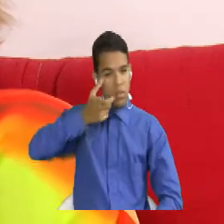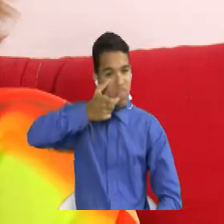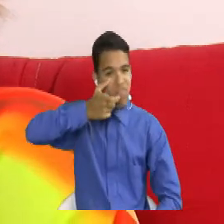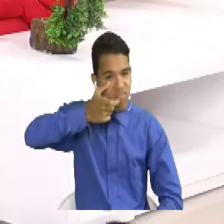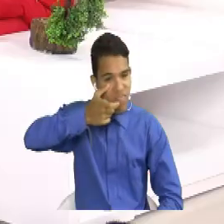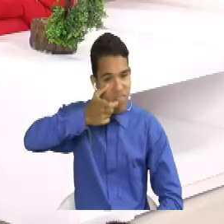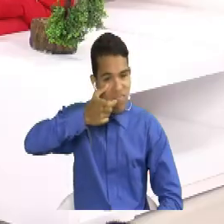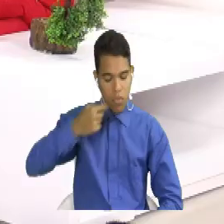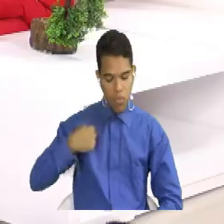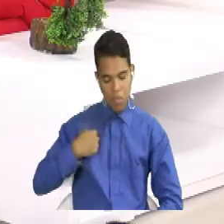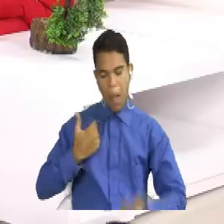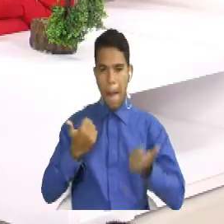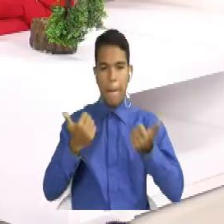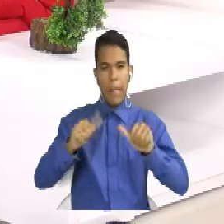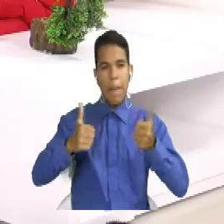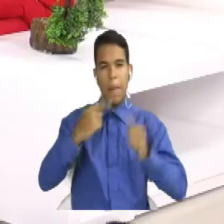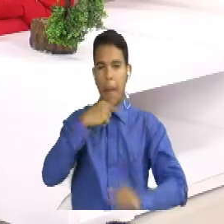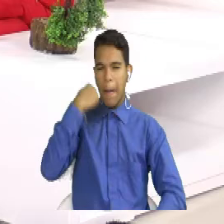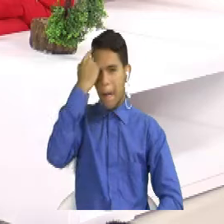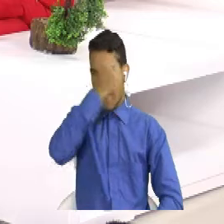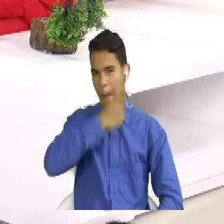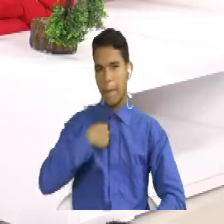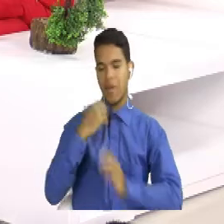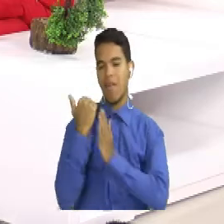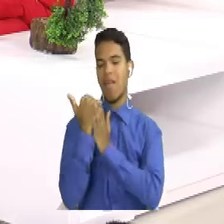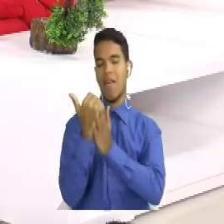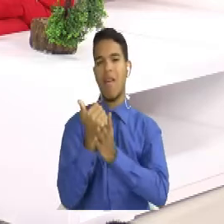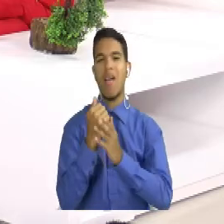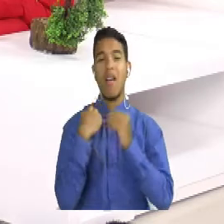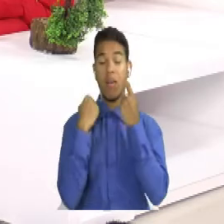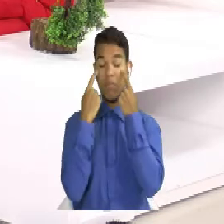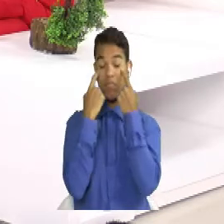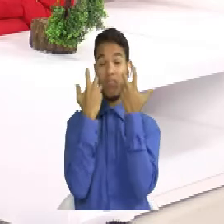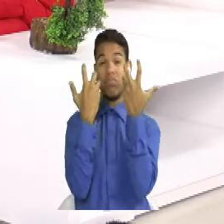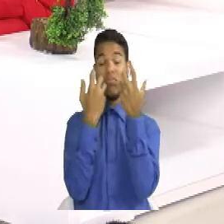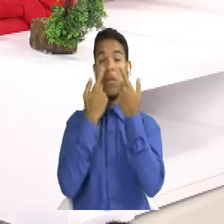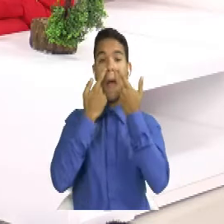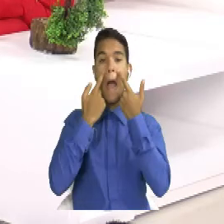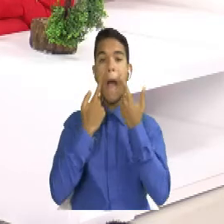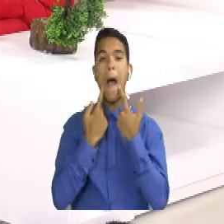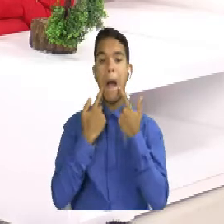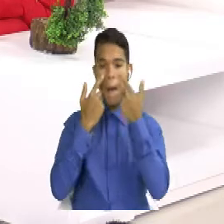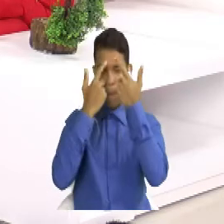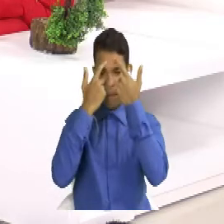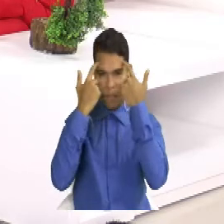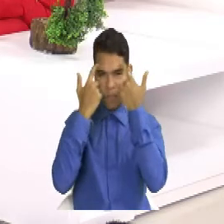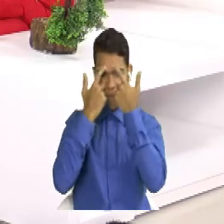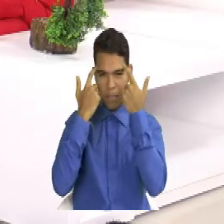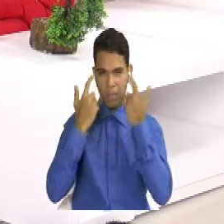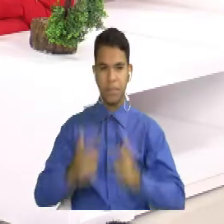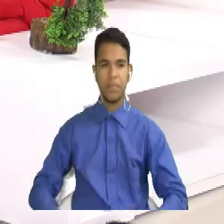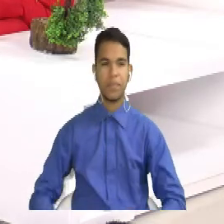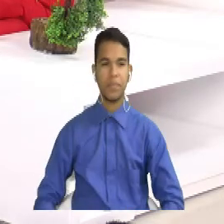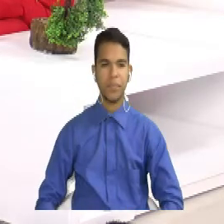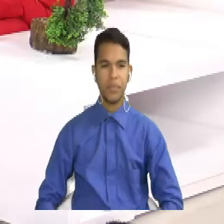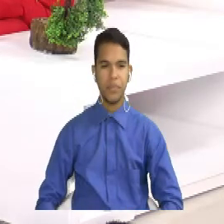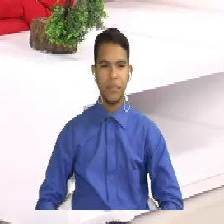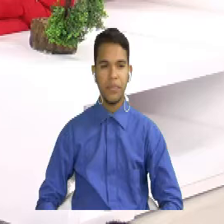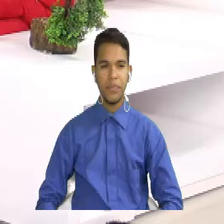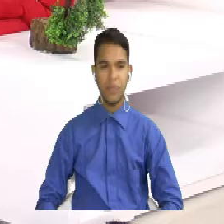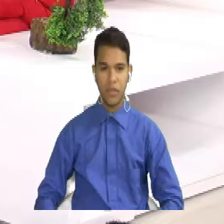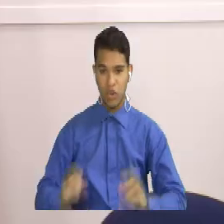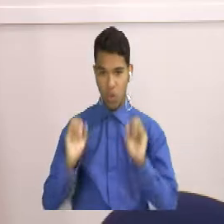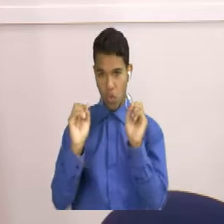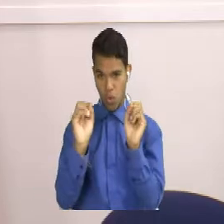ayudar muchísimo ese tratamiento para líneas de expresión y arrugas prematuras. Perfecto. ¿Qué te parece si vamos a ver entonces la nota